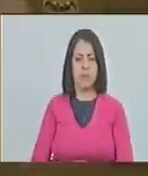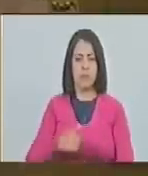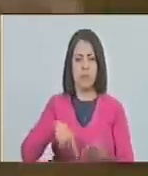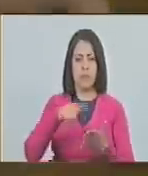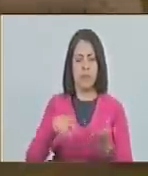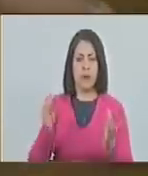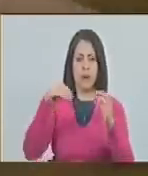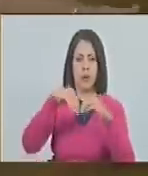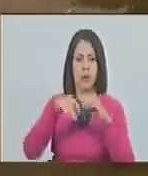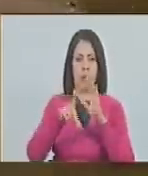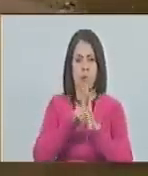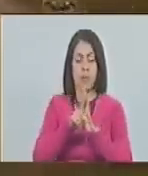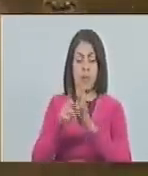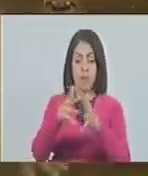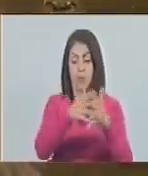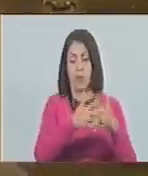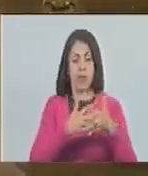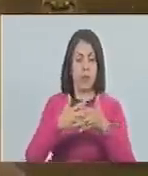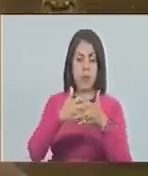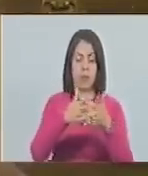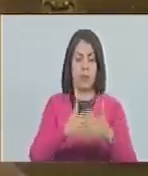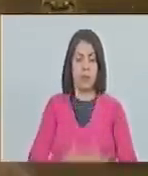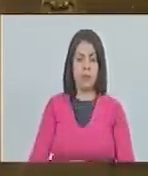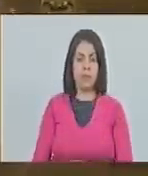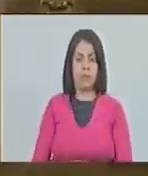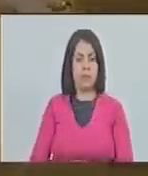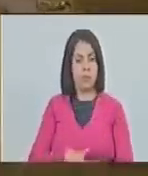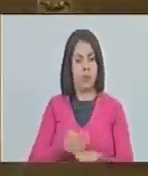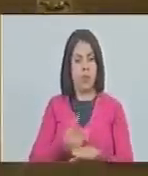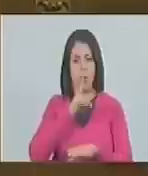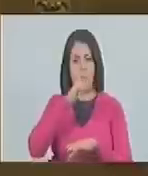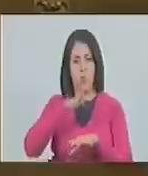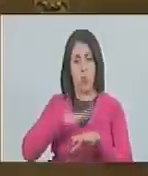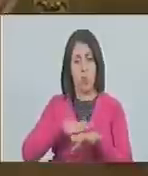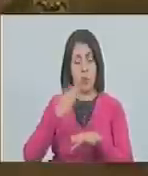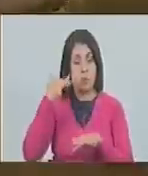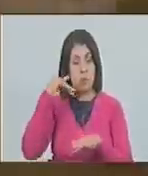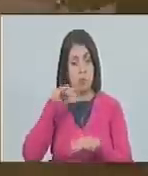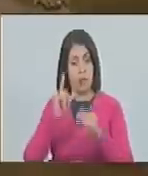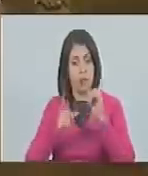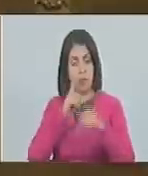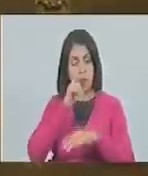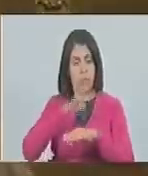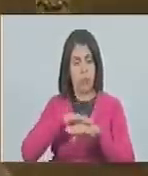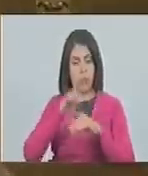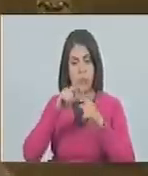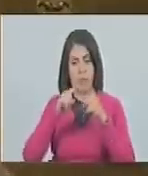firmada de acuerdo con las leyes norteamericanas, por haber cometido presuntamente algunos delitos.